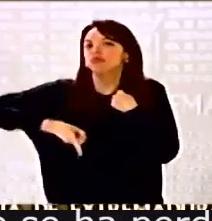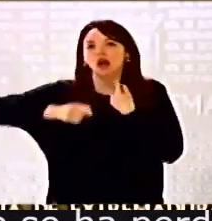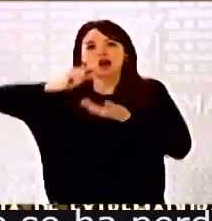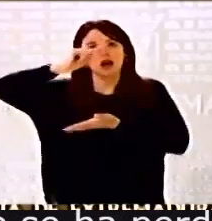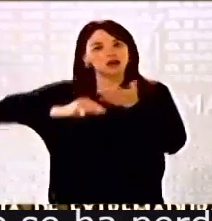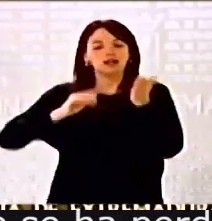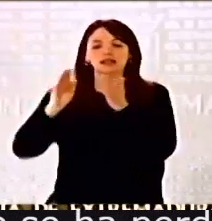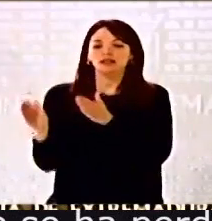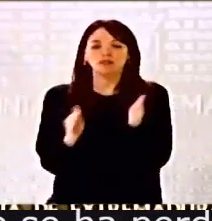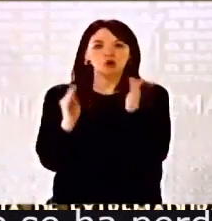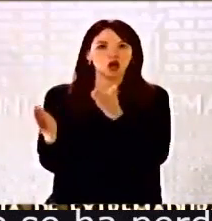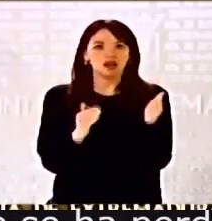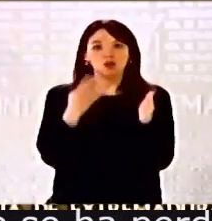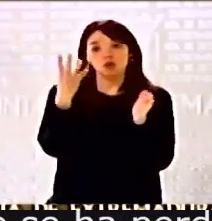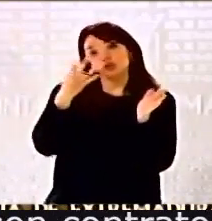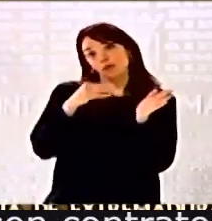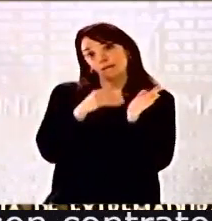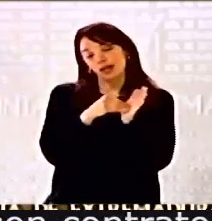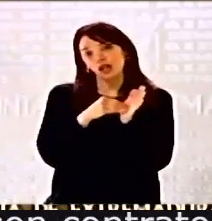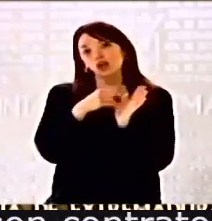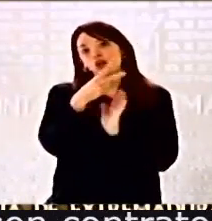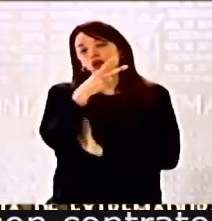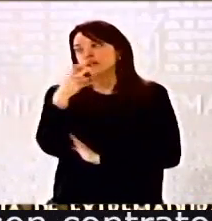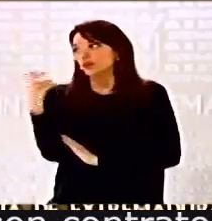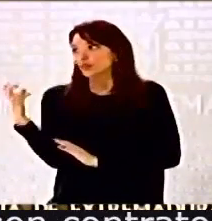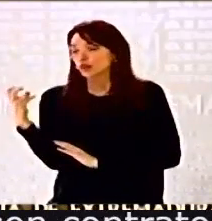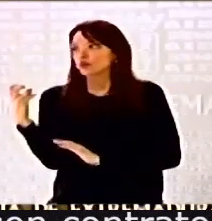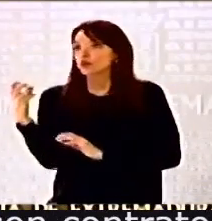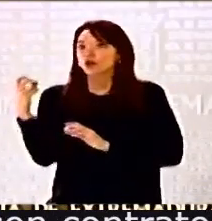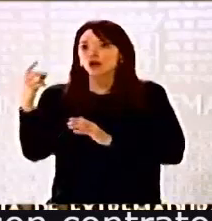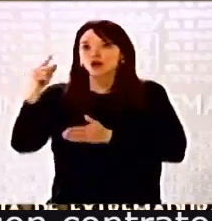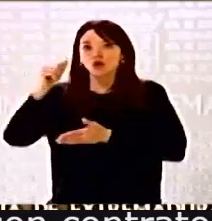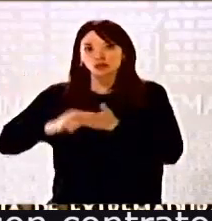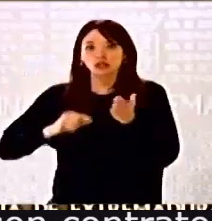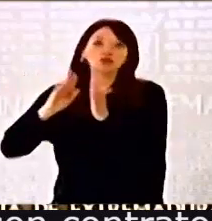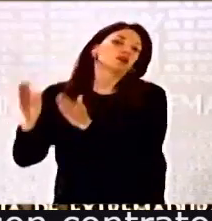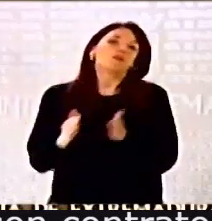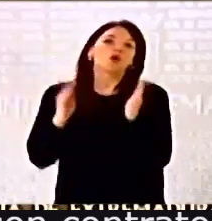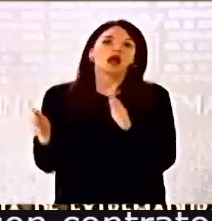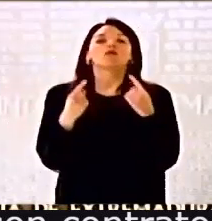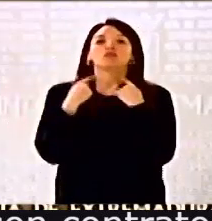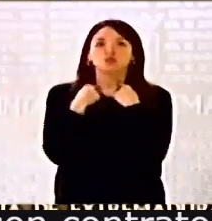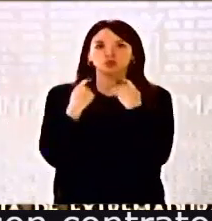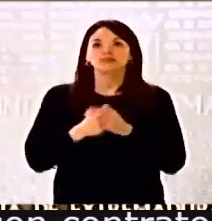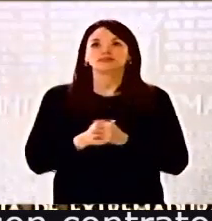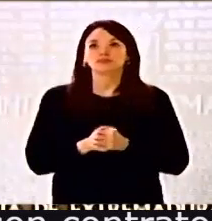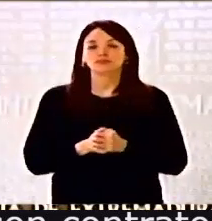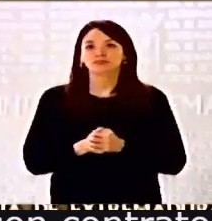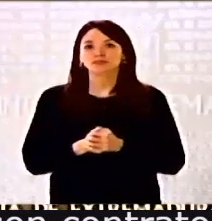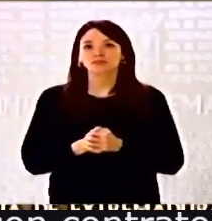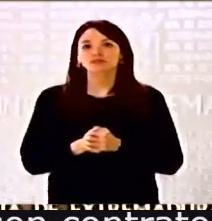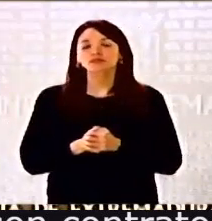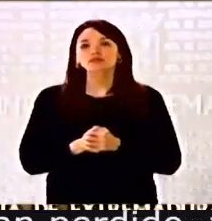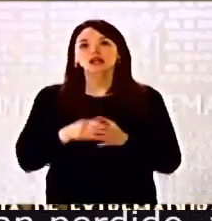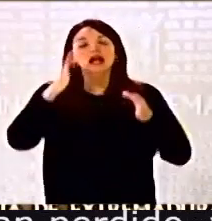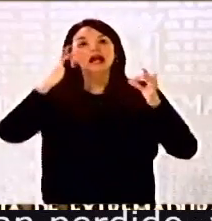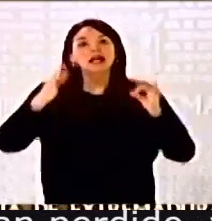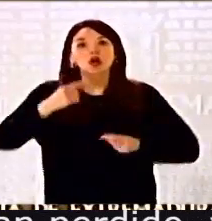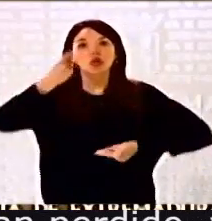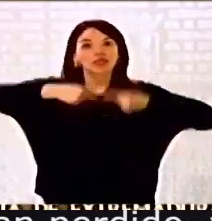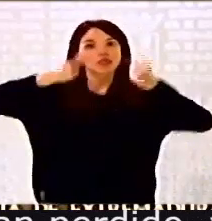temporales, 4.200 contratos temporales los que se han perdido y yo creo que uno de los datos más